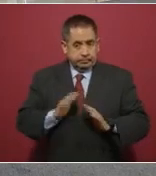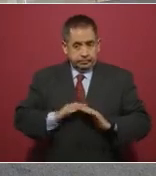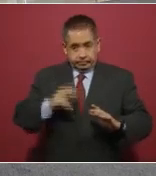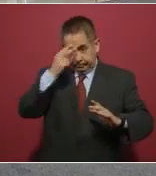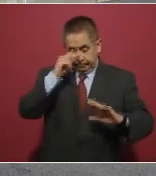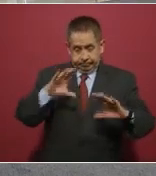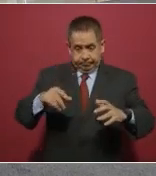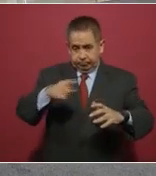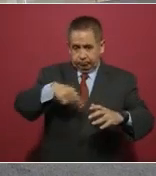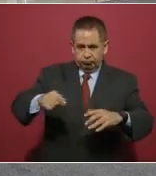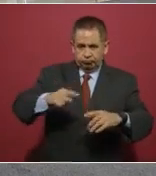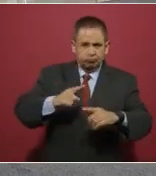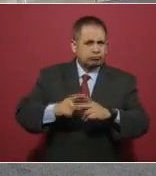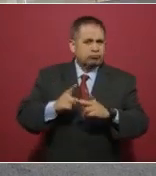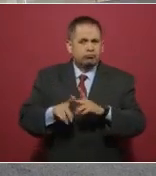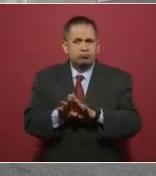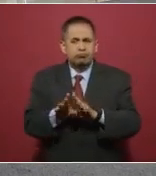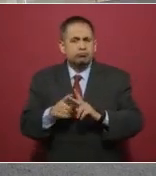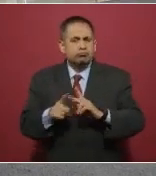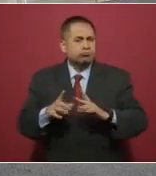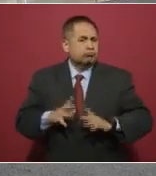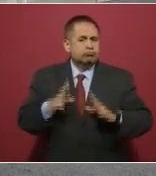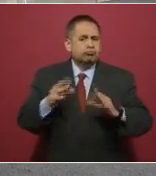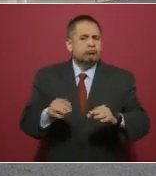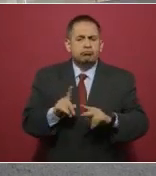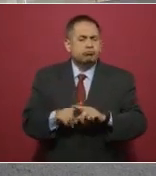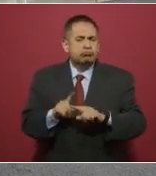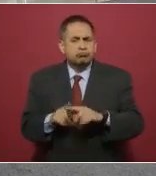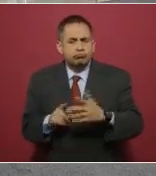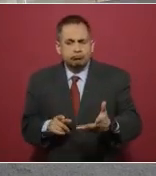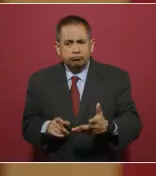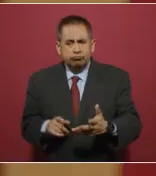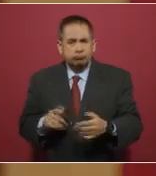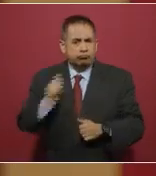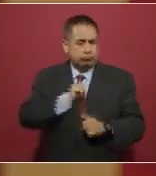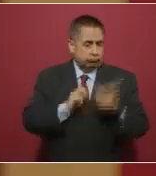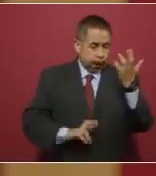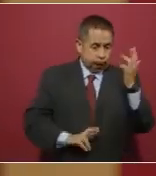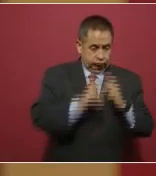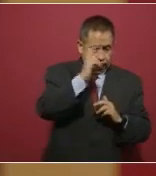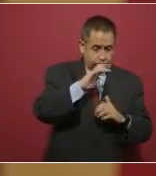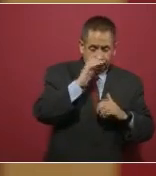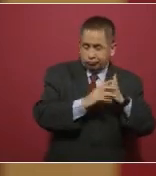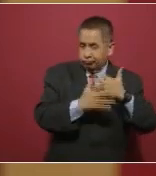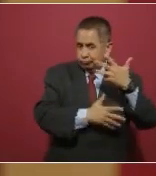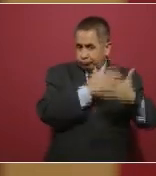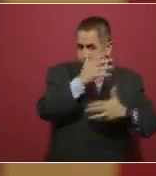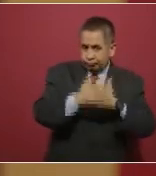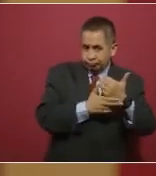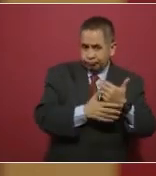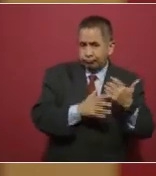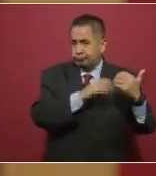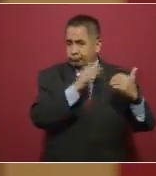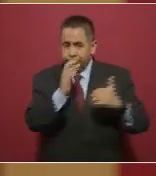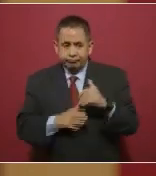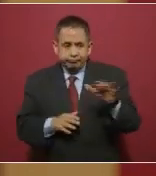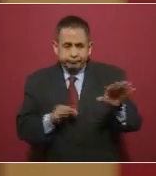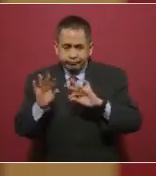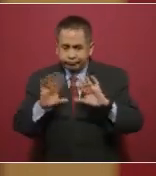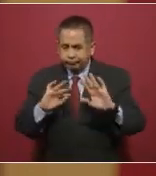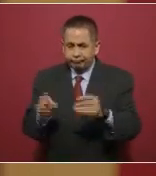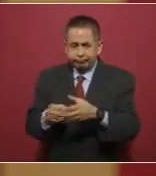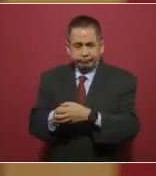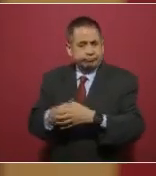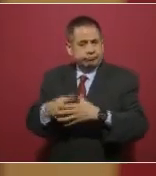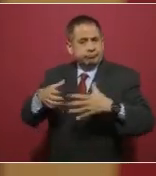Mexicano surge de la Revolución. Es un ejército que